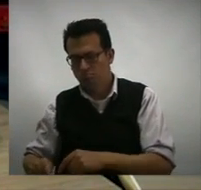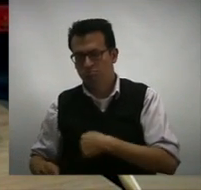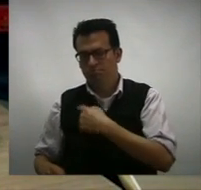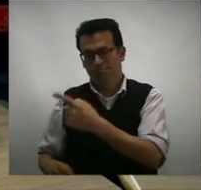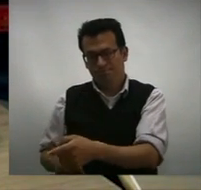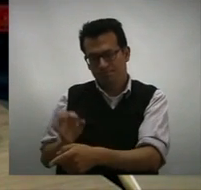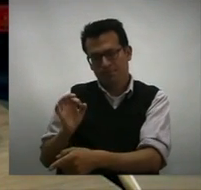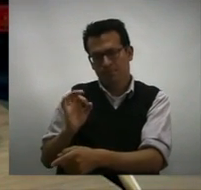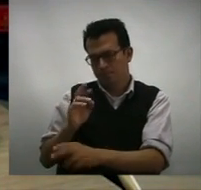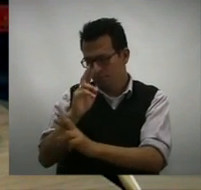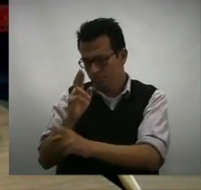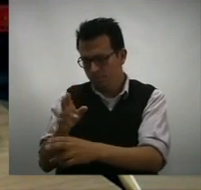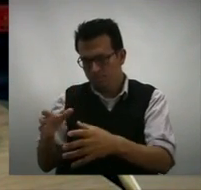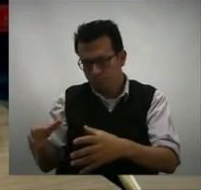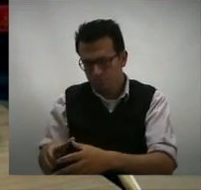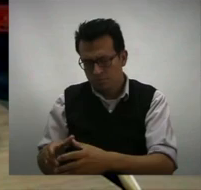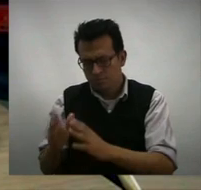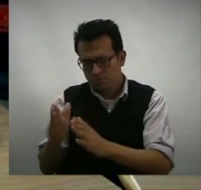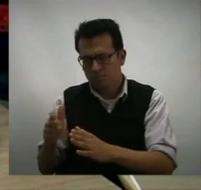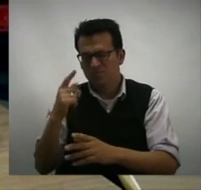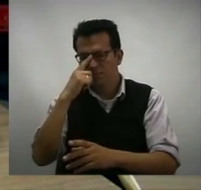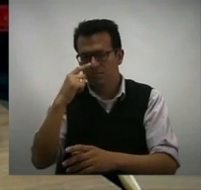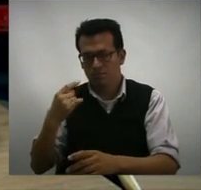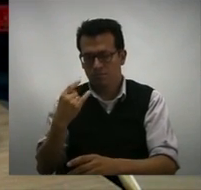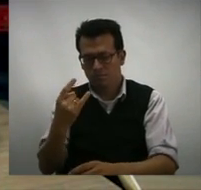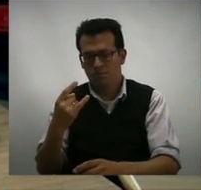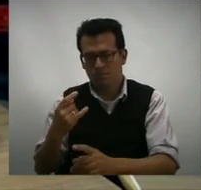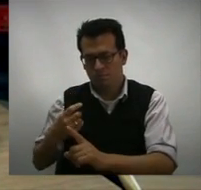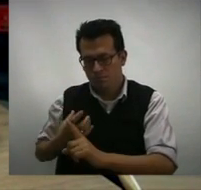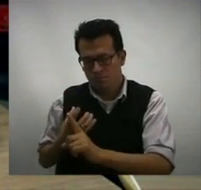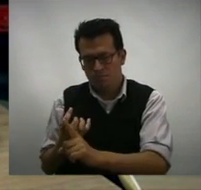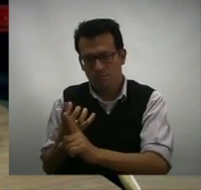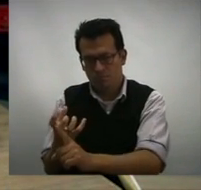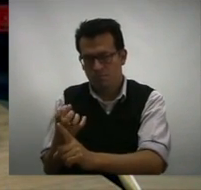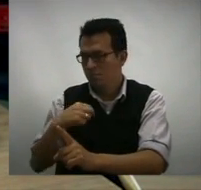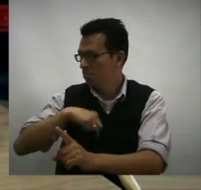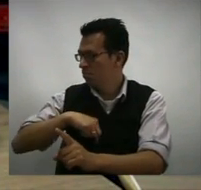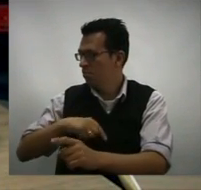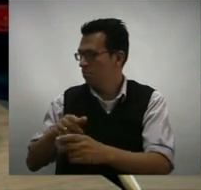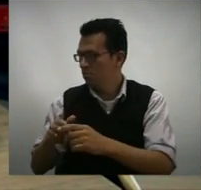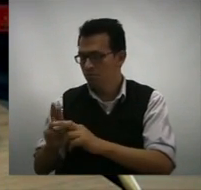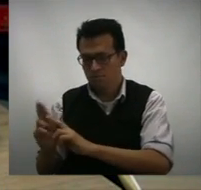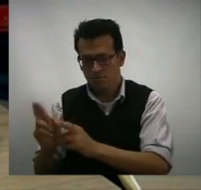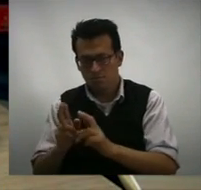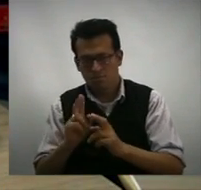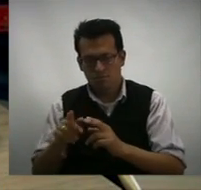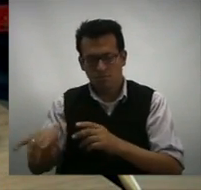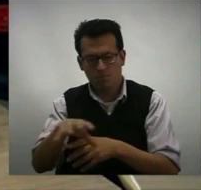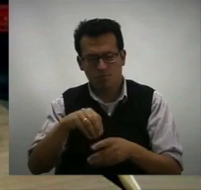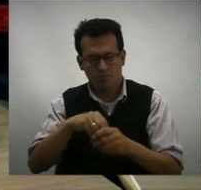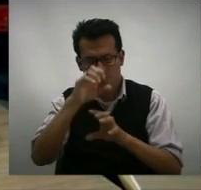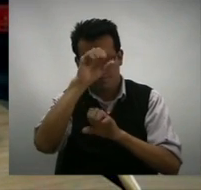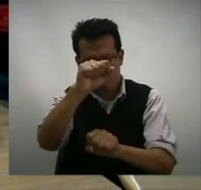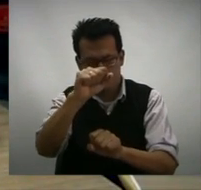hacia el objeto intencional, que se haya constituido en torno a un campo temático delimitado por las relaciones de poder existentes